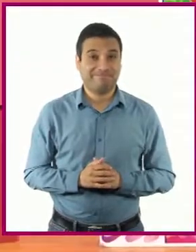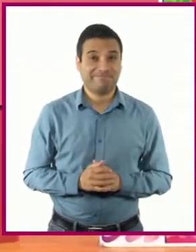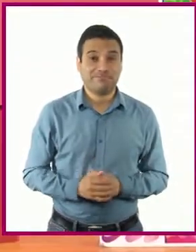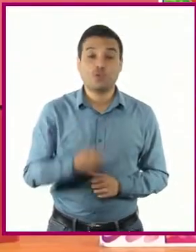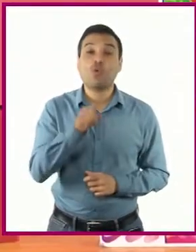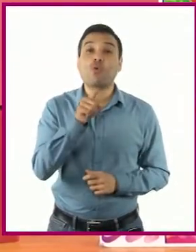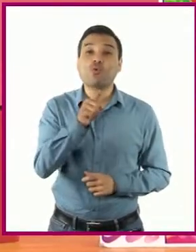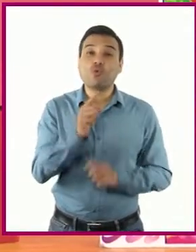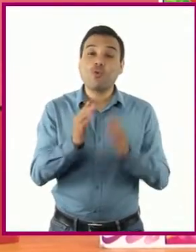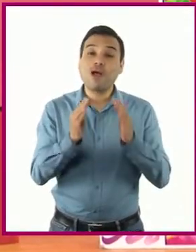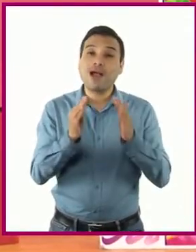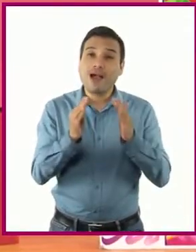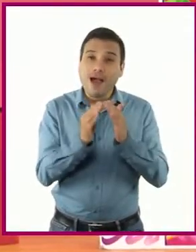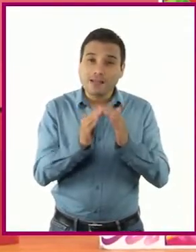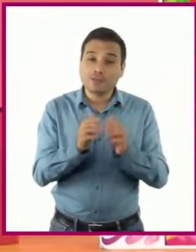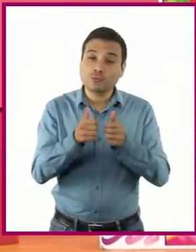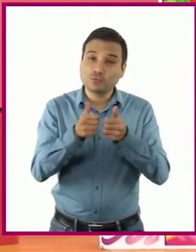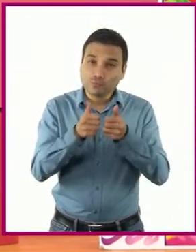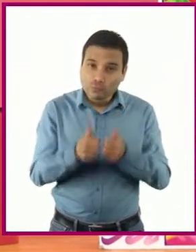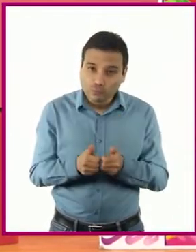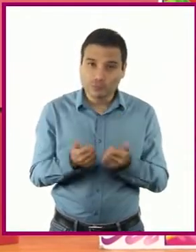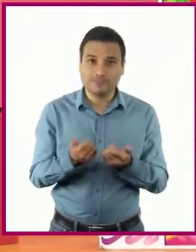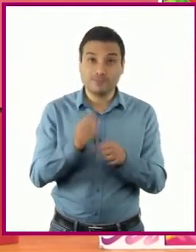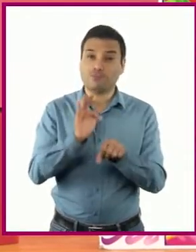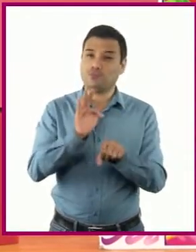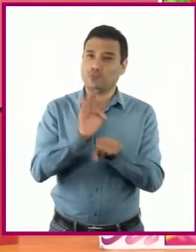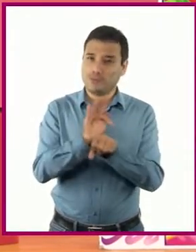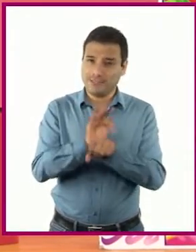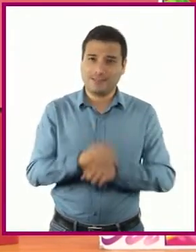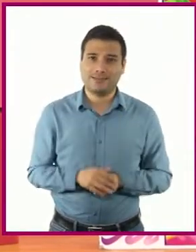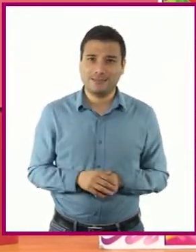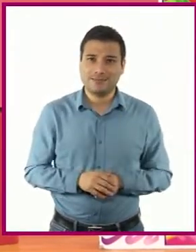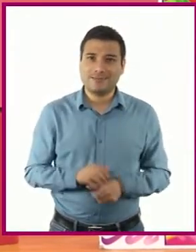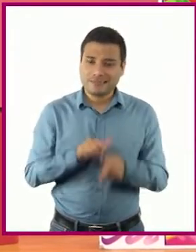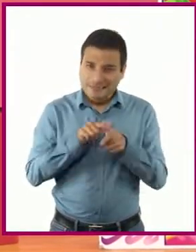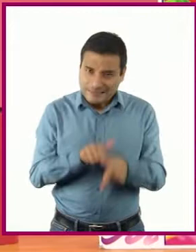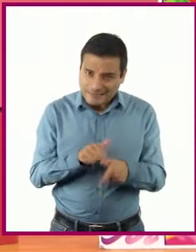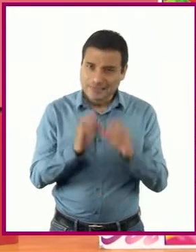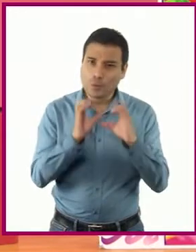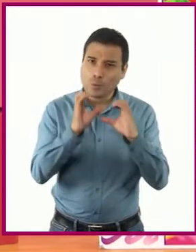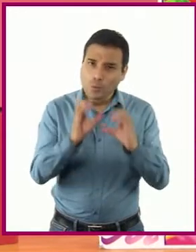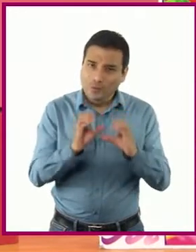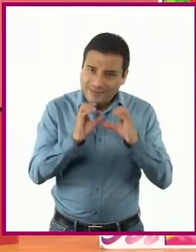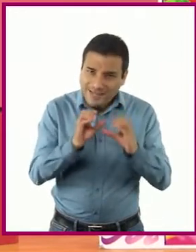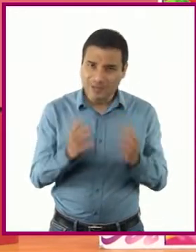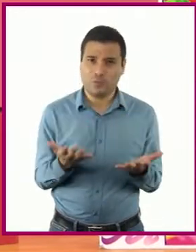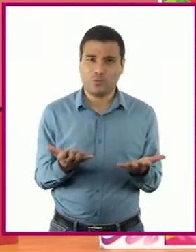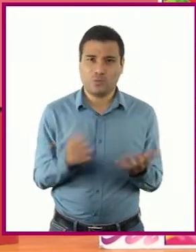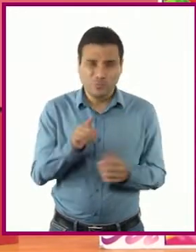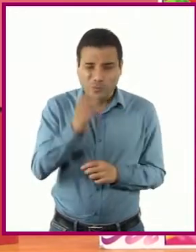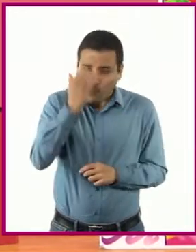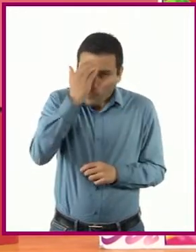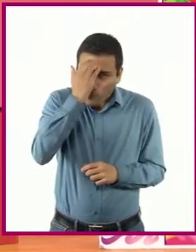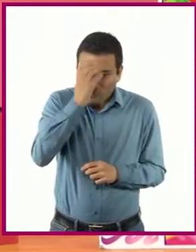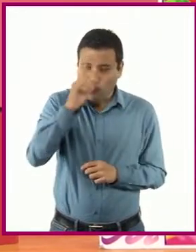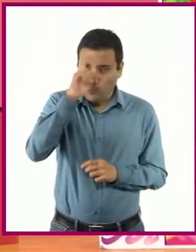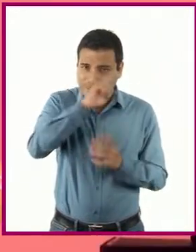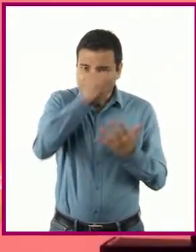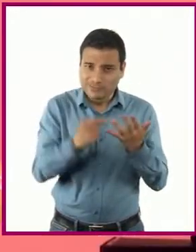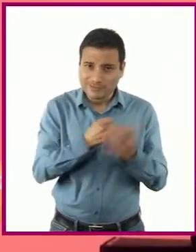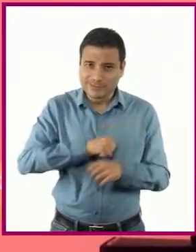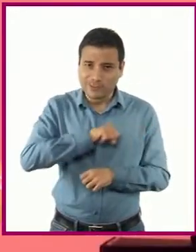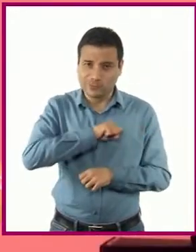de nuestro hogar para protegernos todos. No bajemos la guardia y sigamos con los cuidados que ya conocemos para evitar